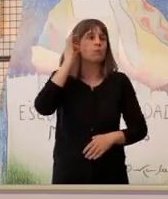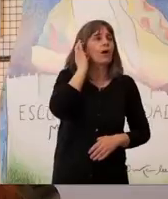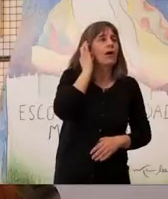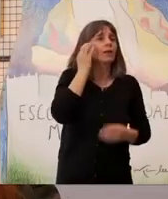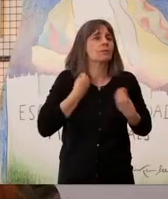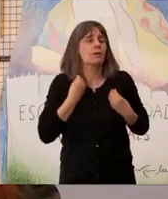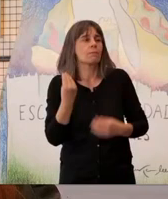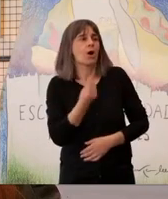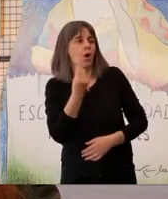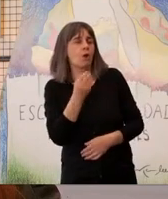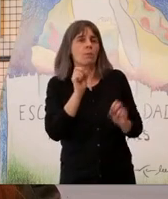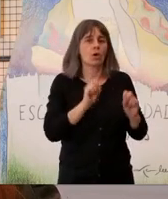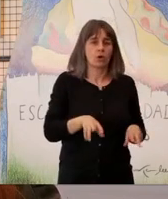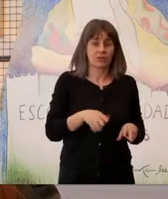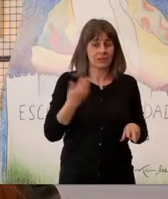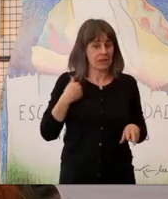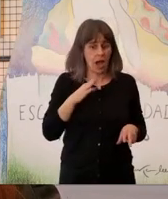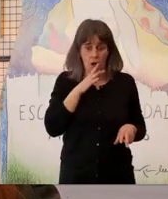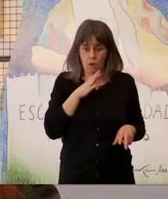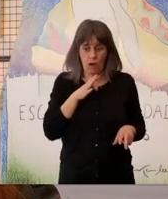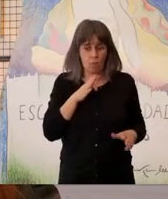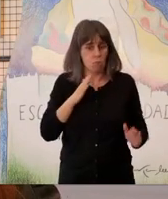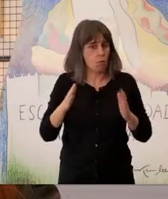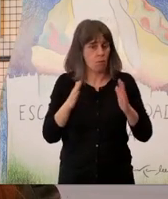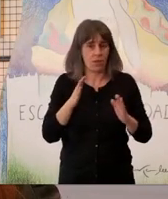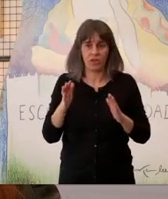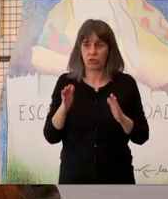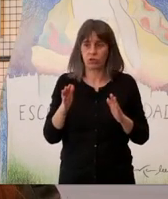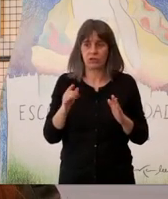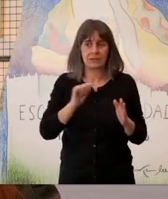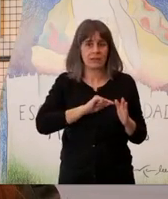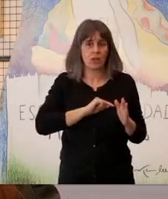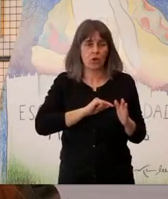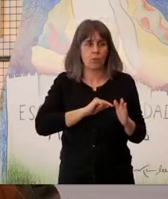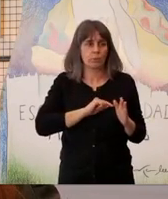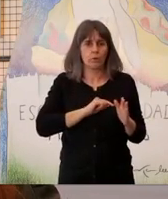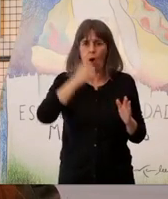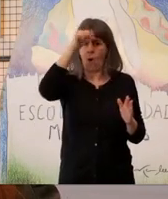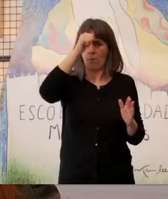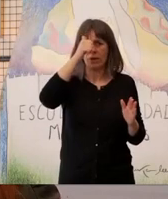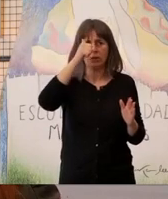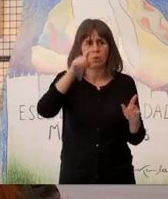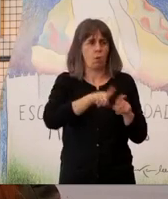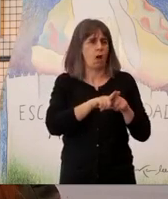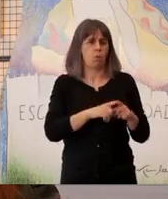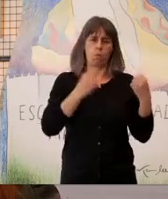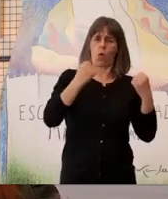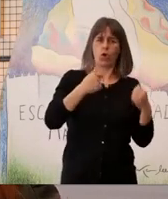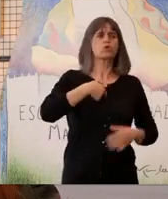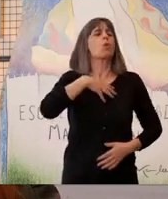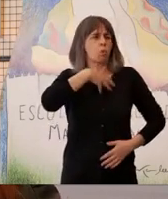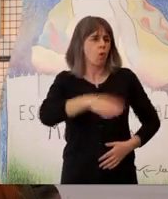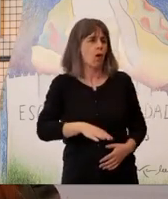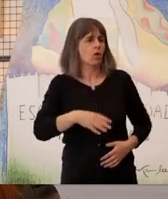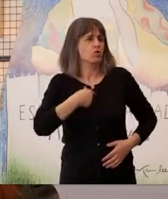peor es que estamos en un punto en que esta sensación de los hombres de yo tengo que poder con todo poder con